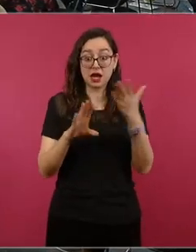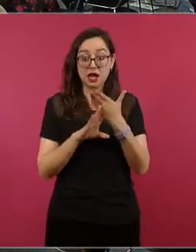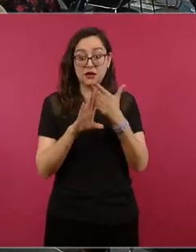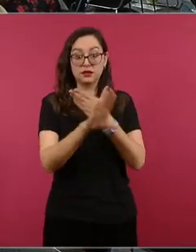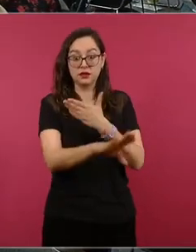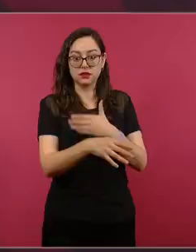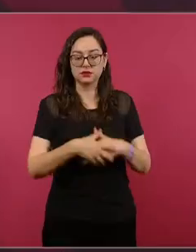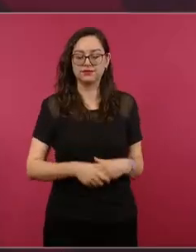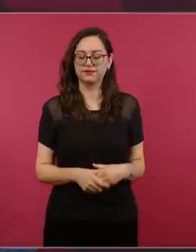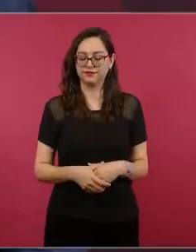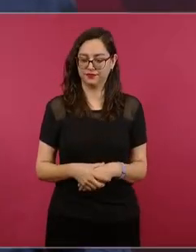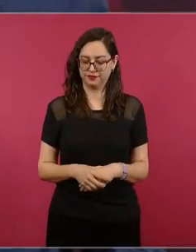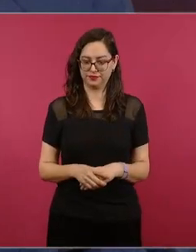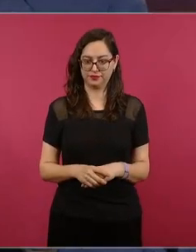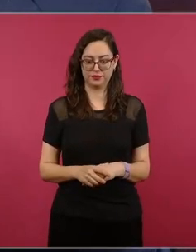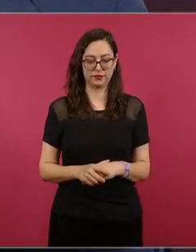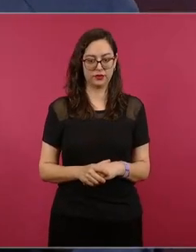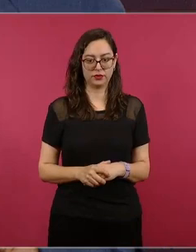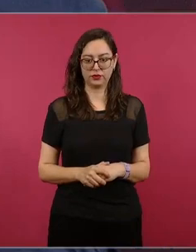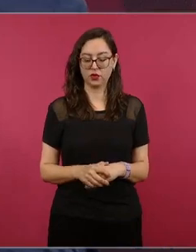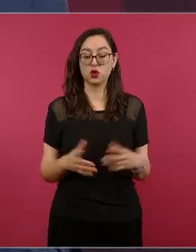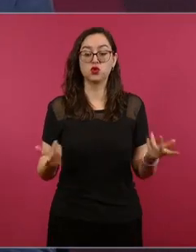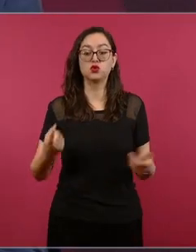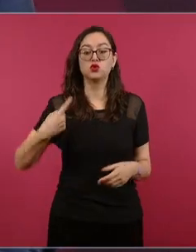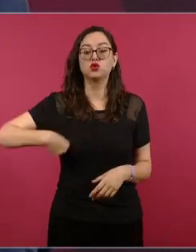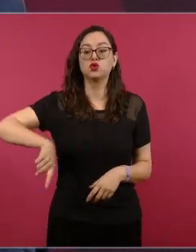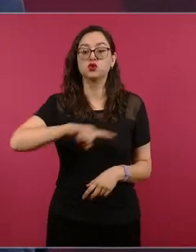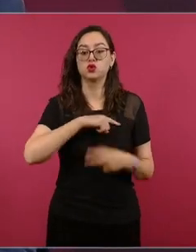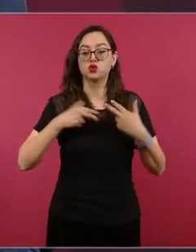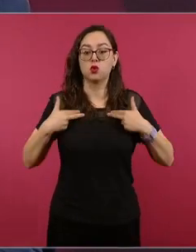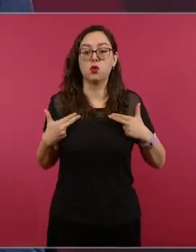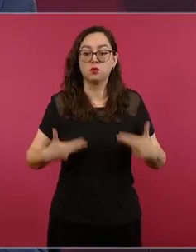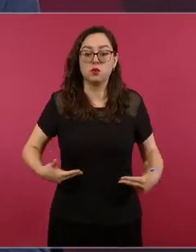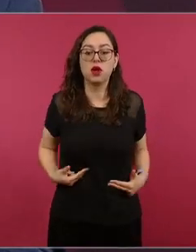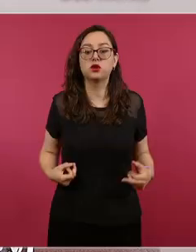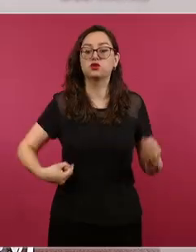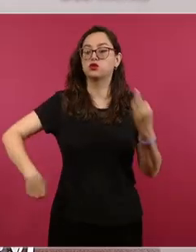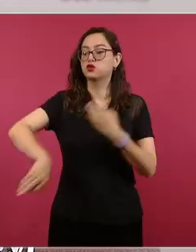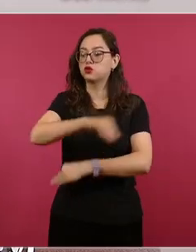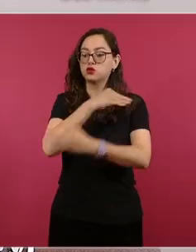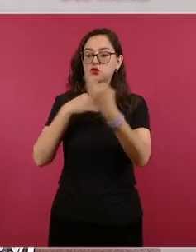cuidamos a todos los seres humanos.